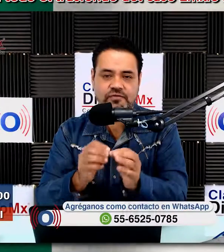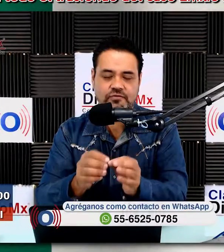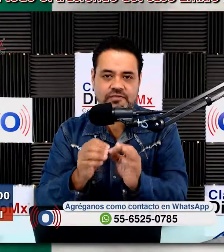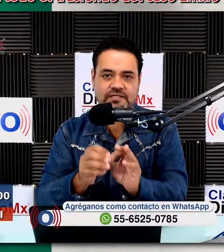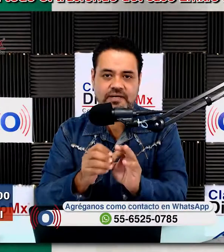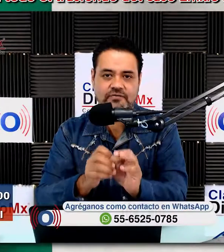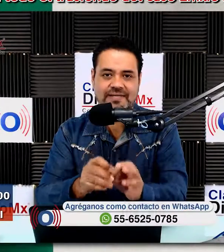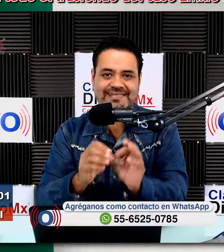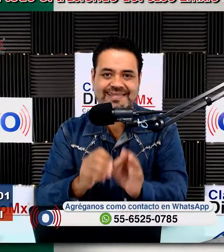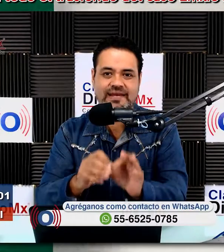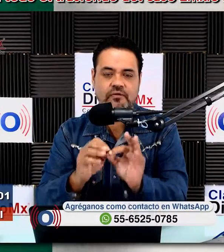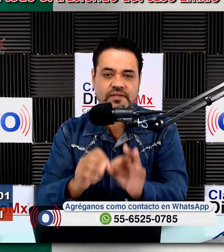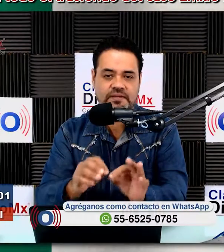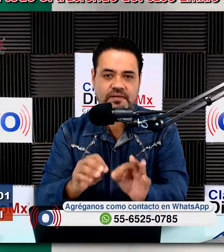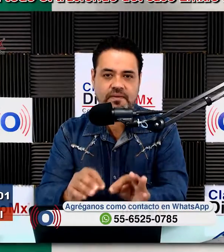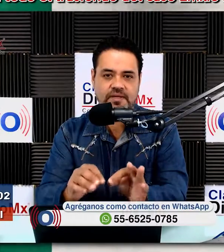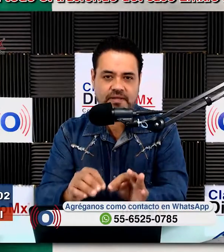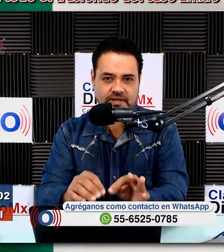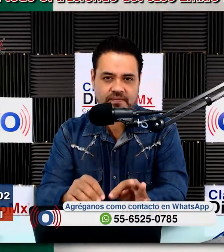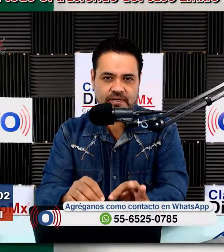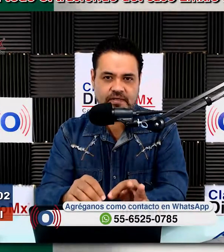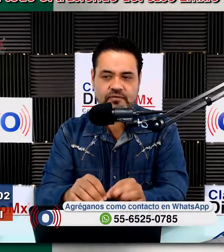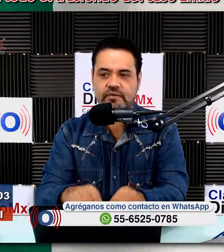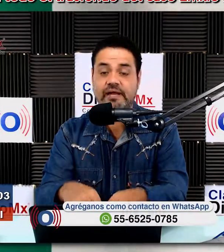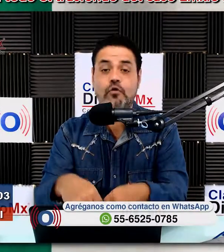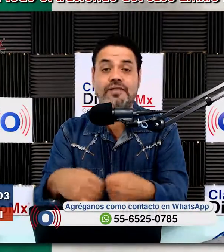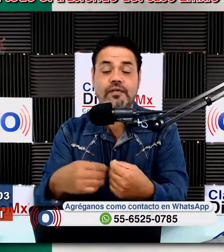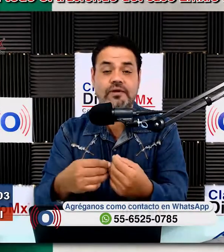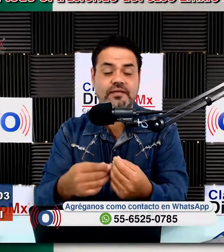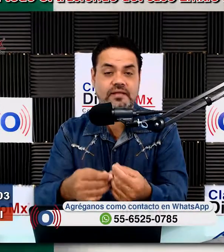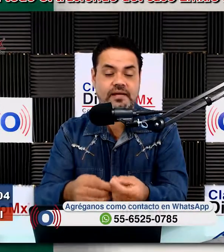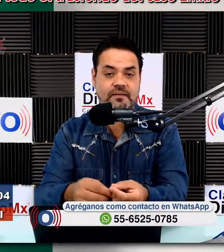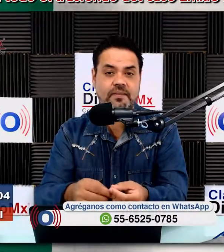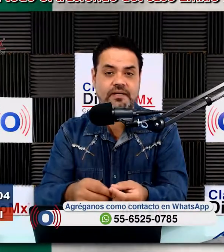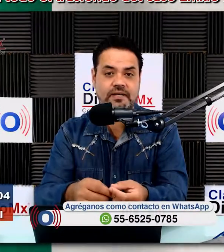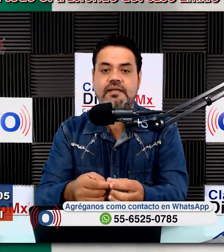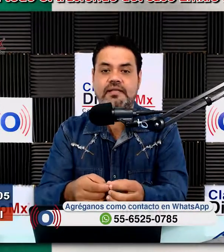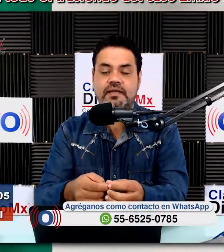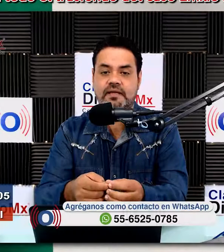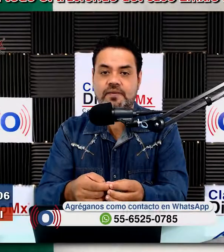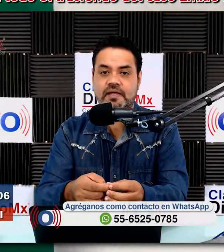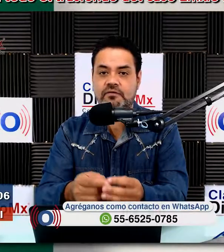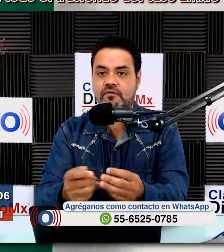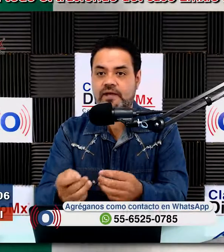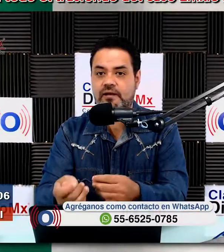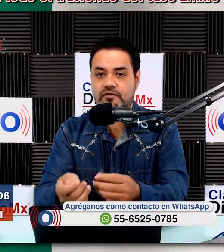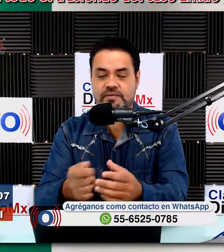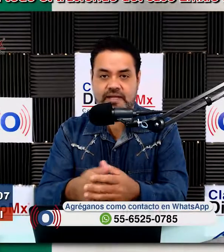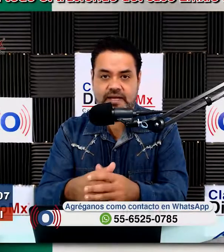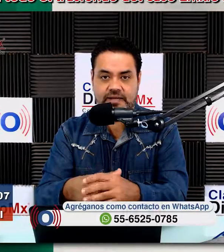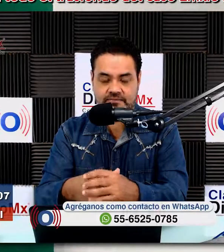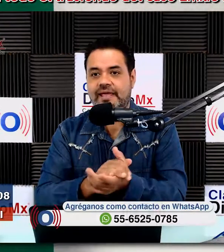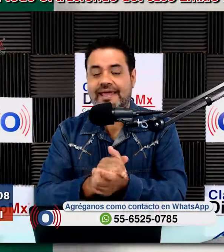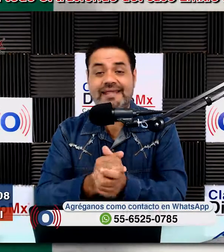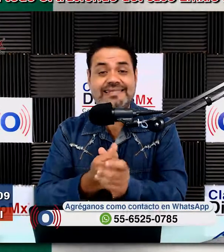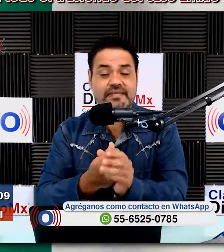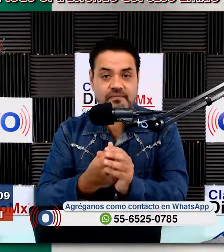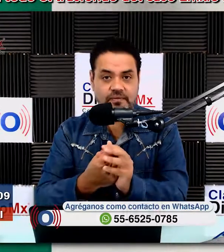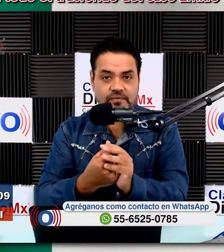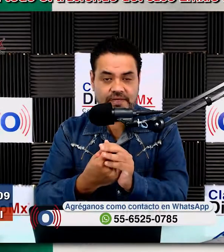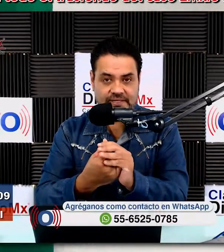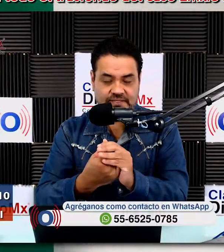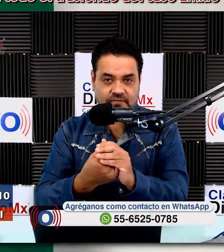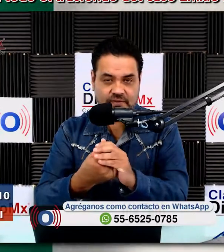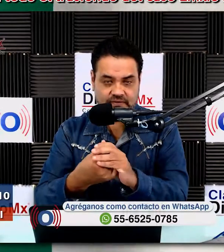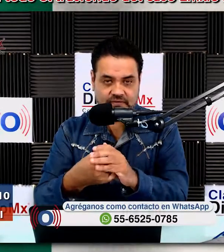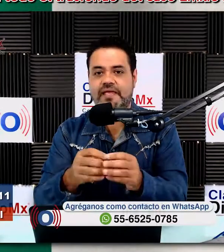encargado de asuntos internacionales del comité de campaña de Enrique Peña Nieto. El coordinador general de la campaña de Enrique Peña Nieto fue Luis Videgaray. En ese tiempo